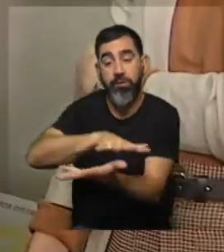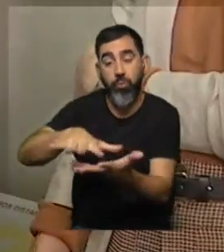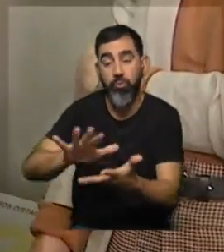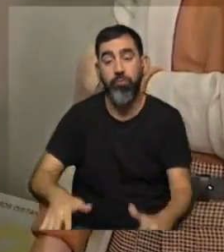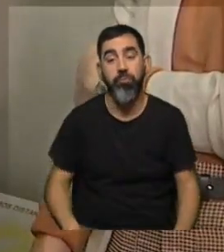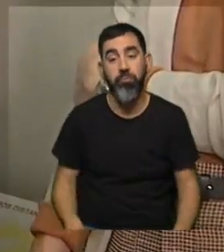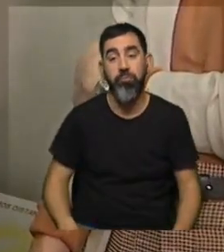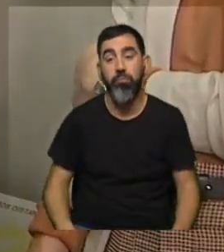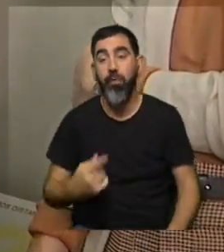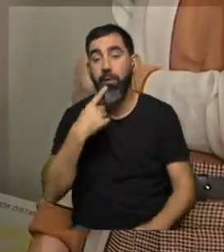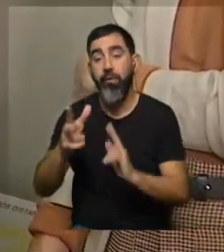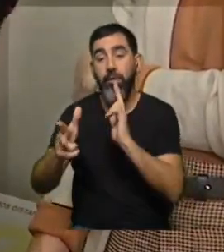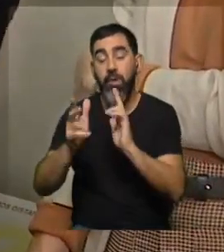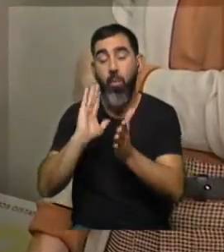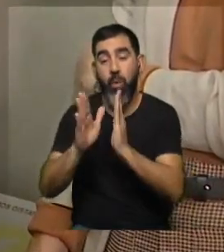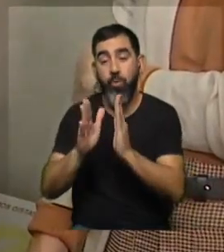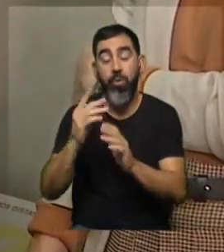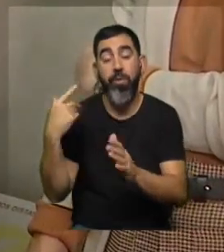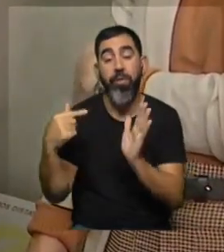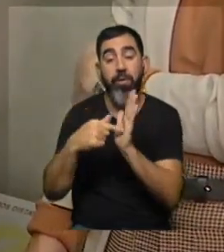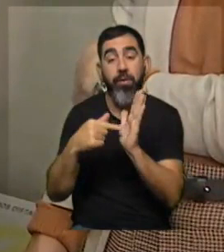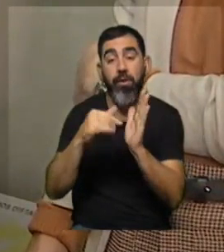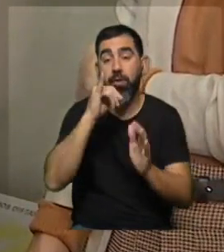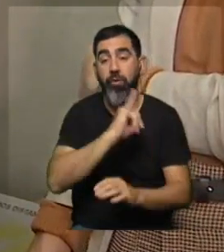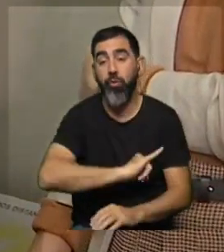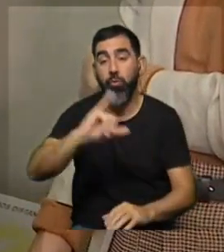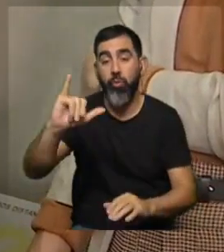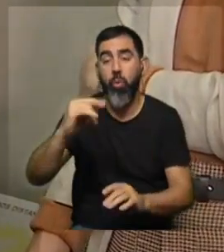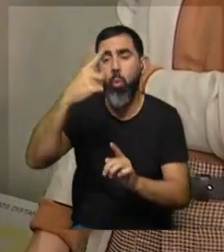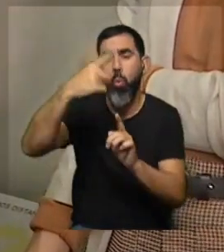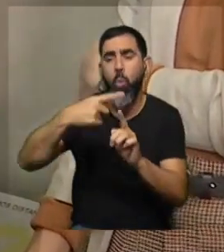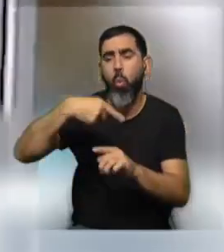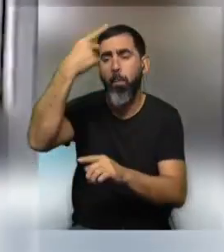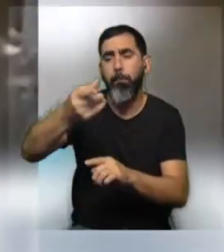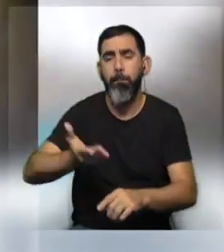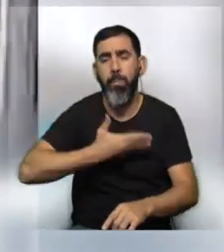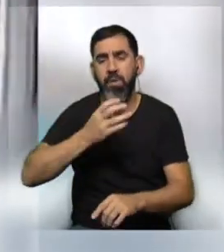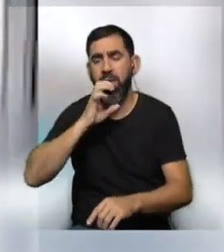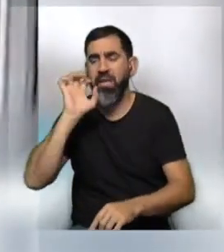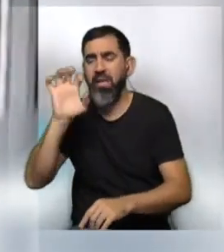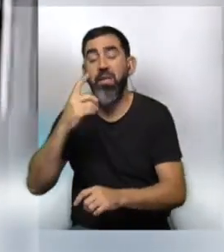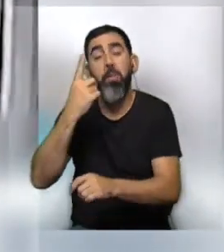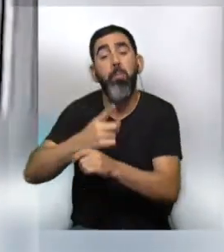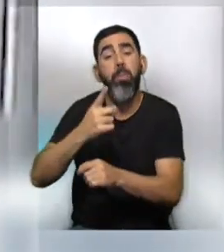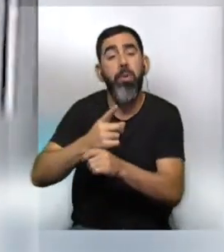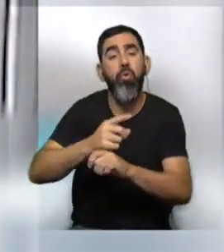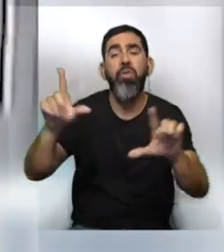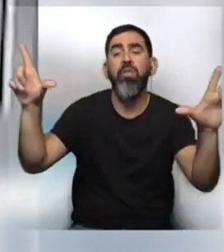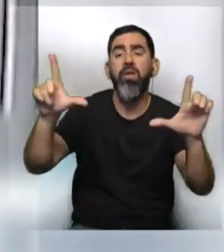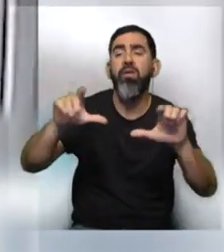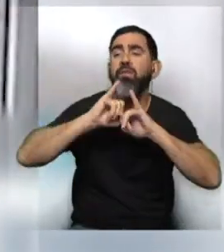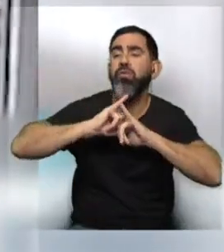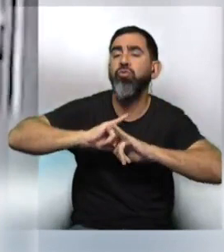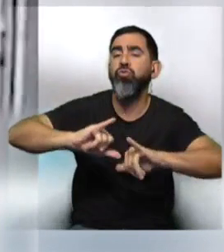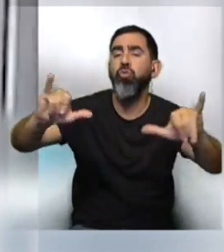Según el abogado el directorio de o se presentó la denuncia pasado un mes de la protesta y crítico que primero aparecieron las imágenes